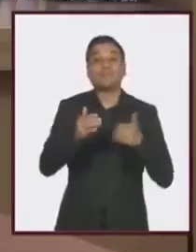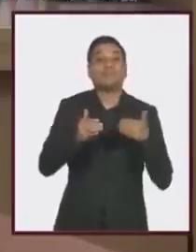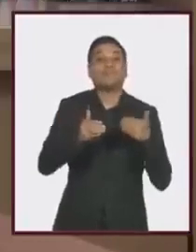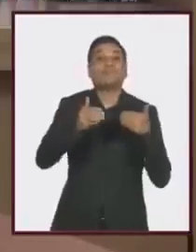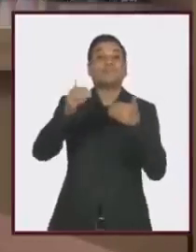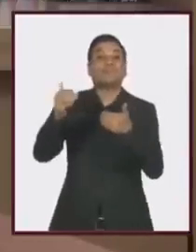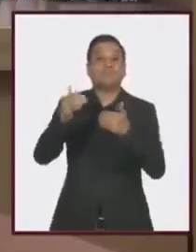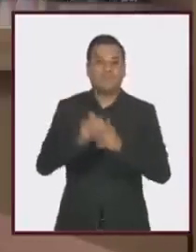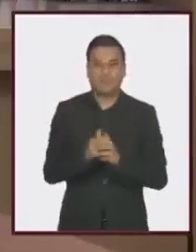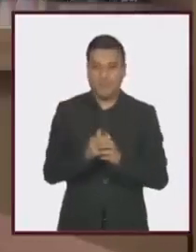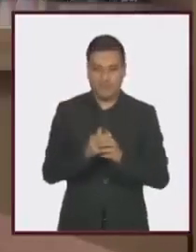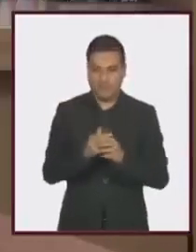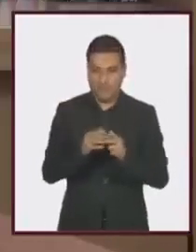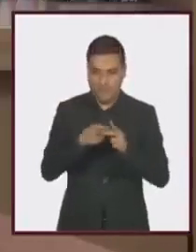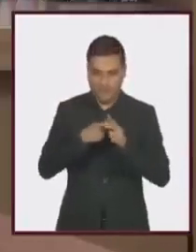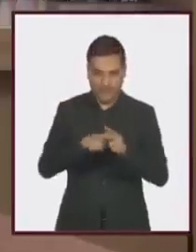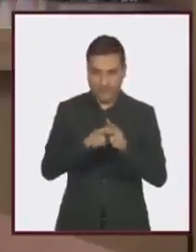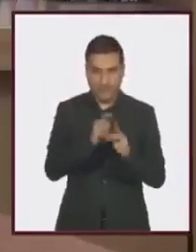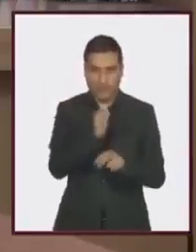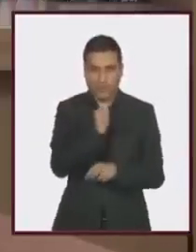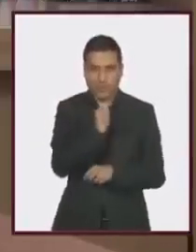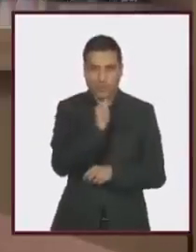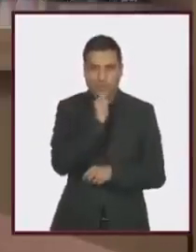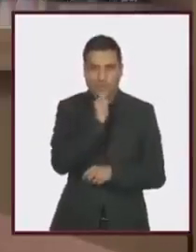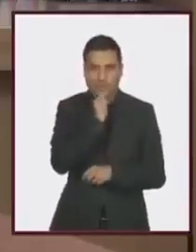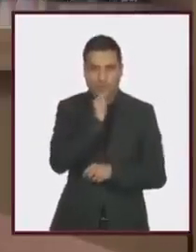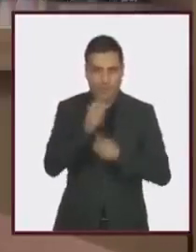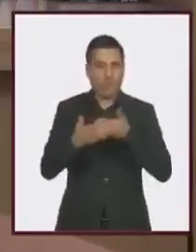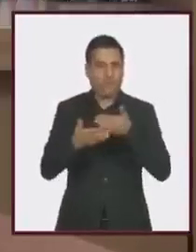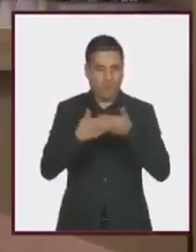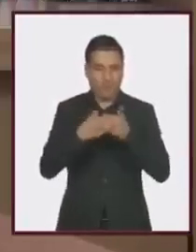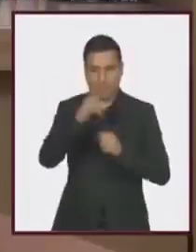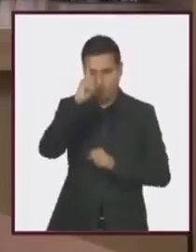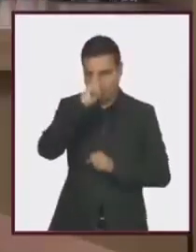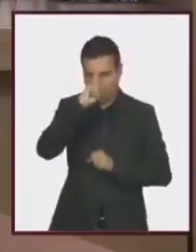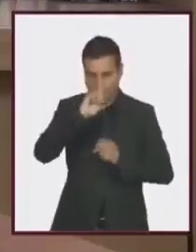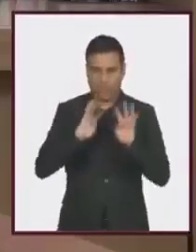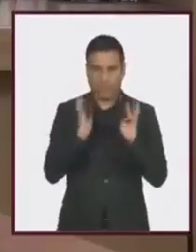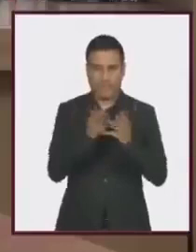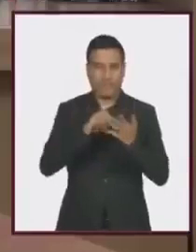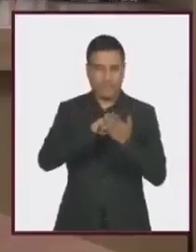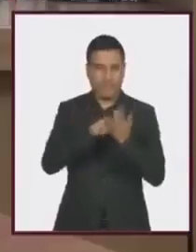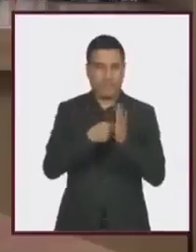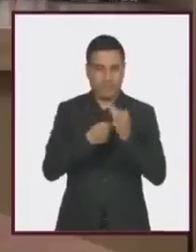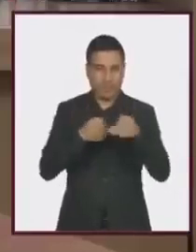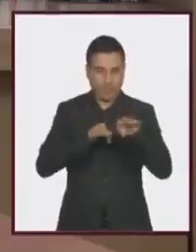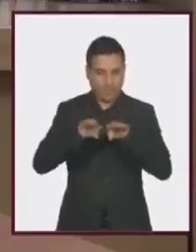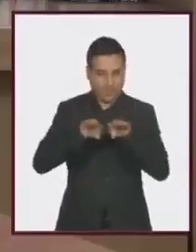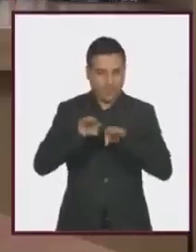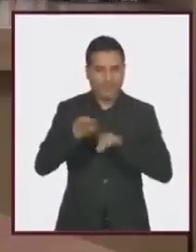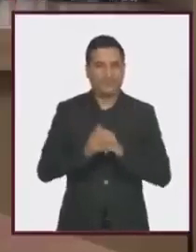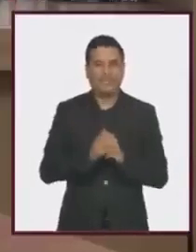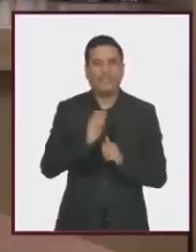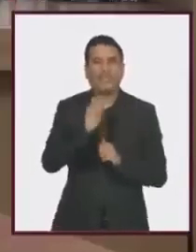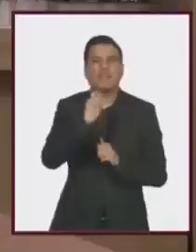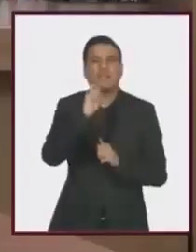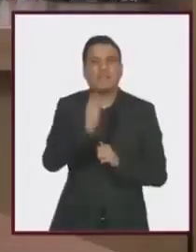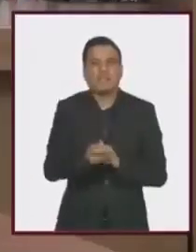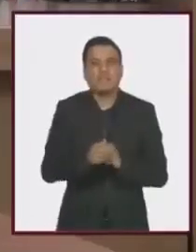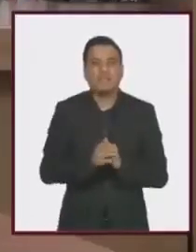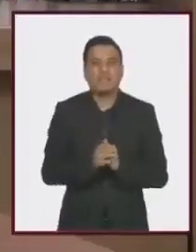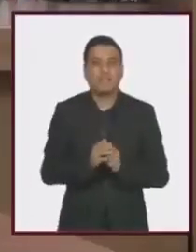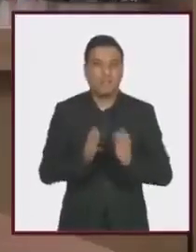ha venido proponiendo en los consejos técnicos escolares, tenemos que pasar al plano de lo didáctico,